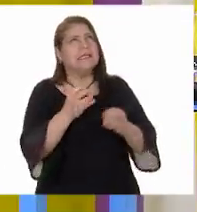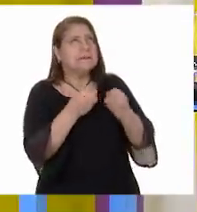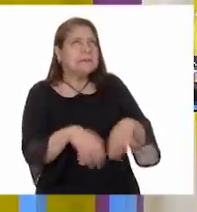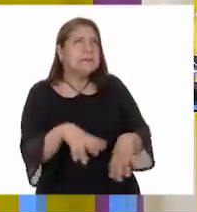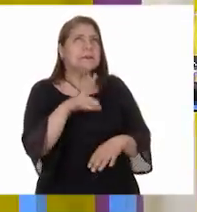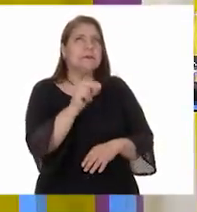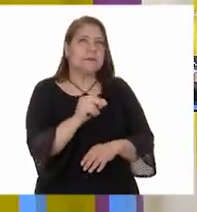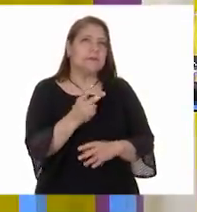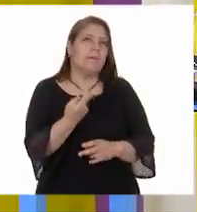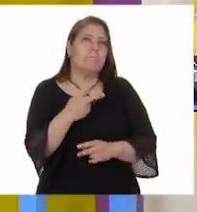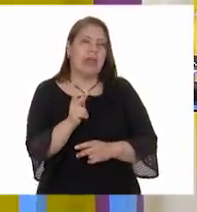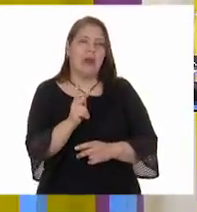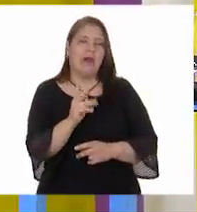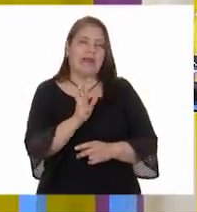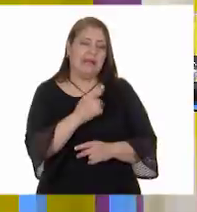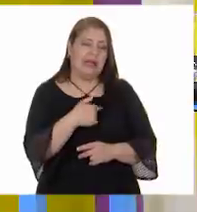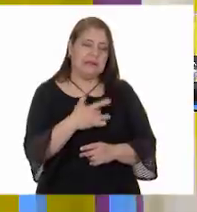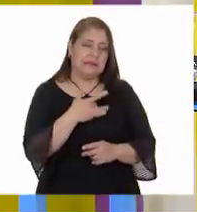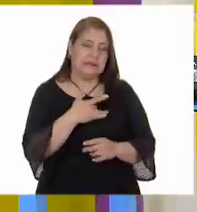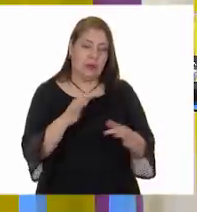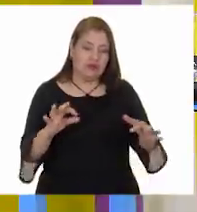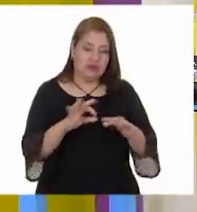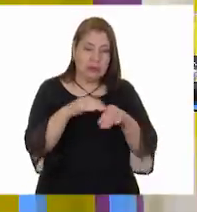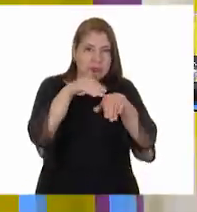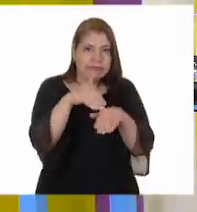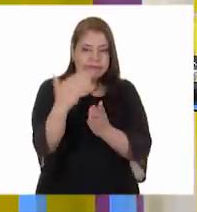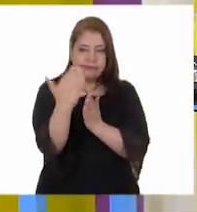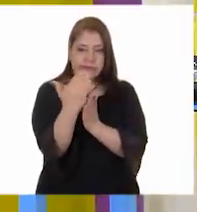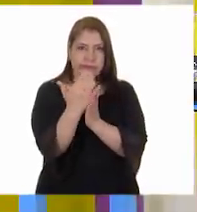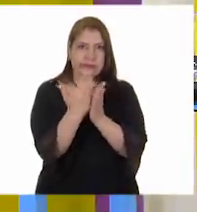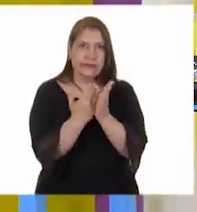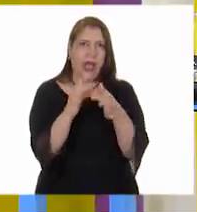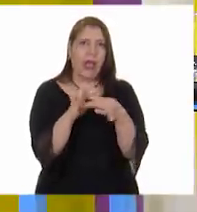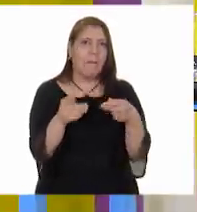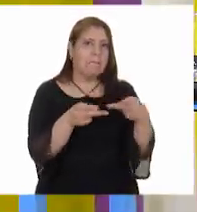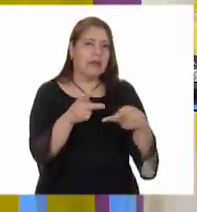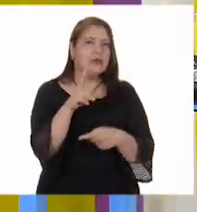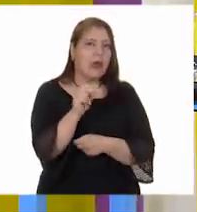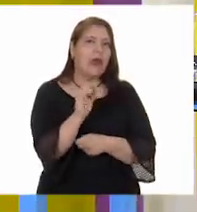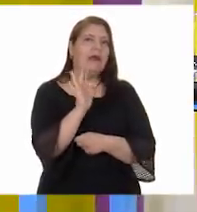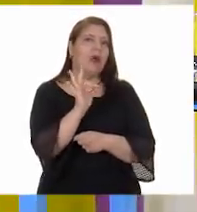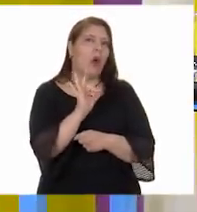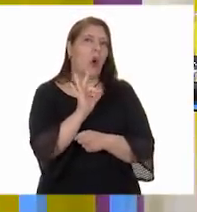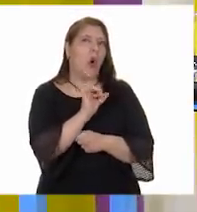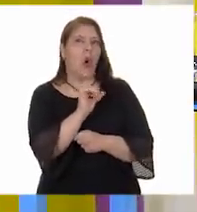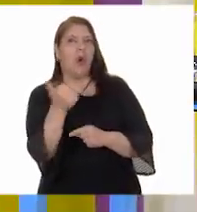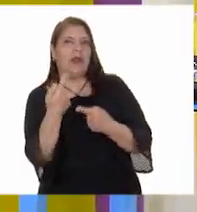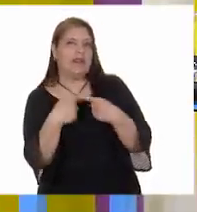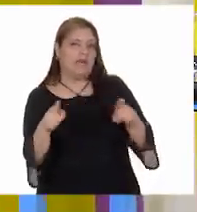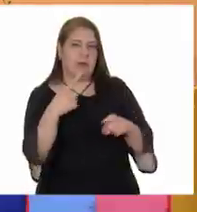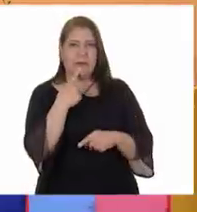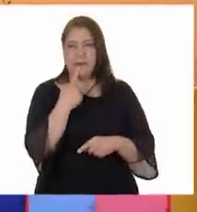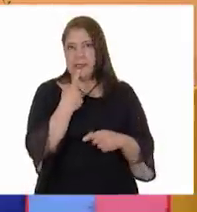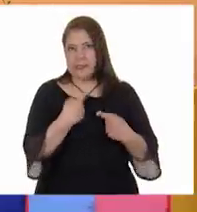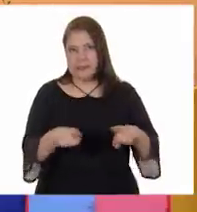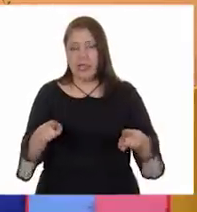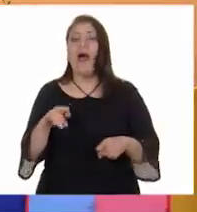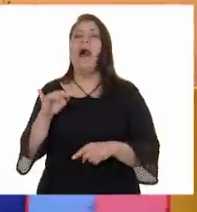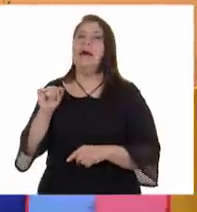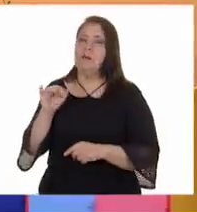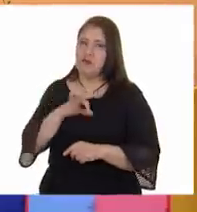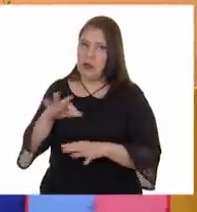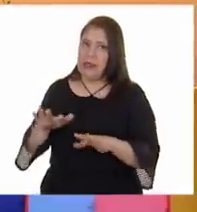pero a lo mejor no queda como viene en el instructivo preparado y entonces pues va a salir otra cosa ahí. Va a tener otros cambios,